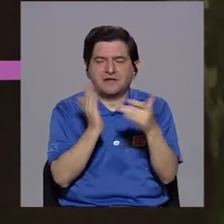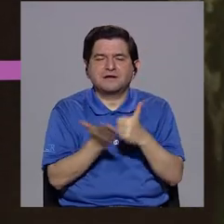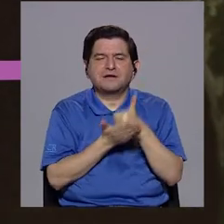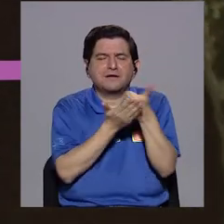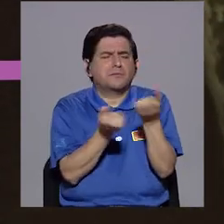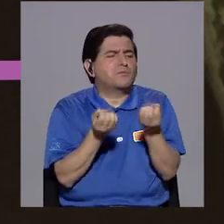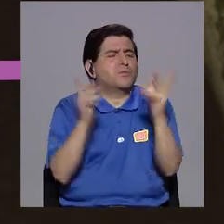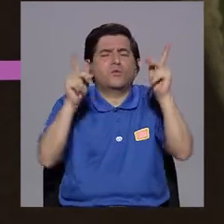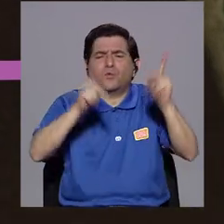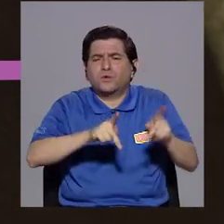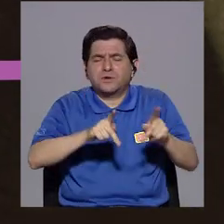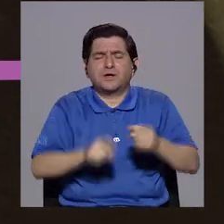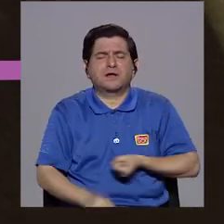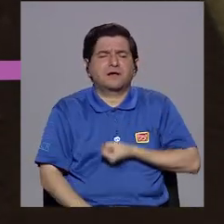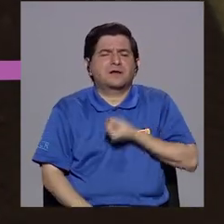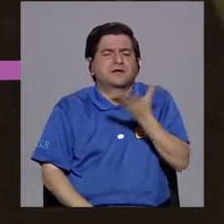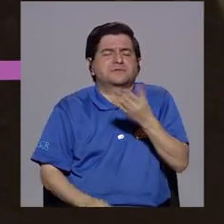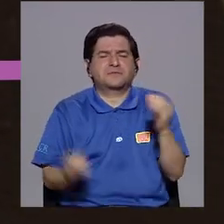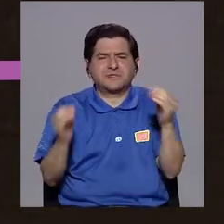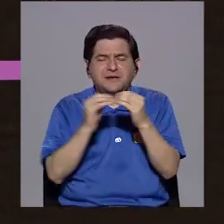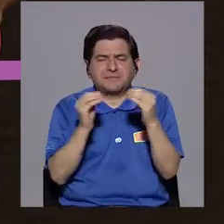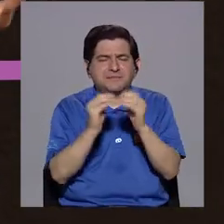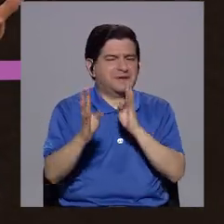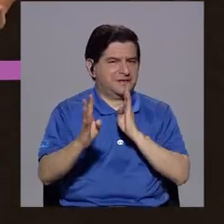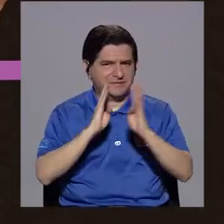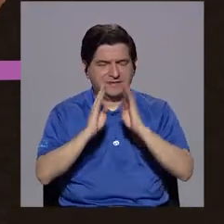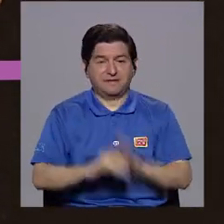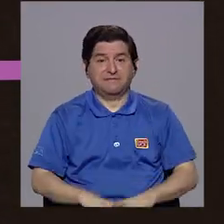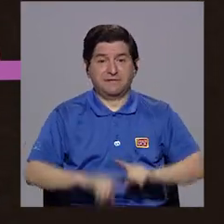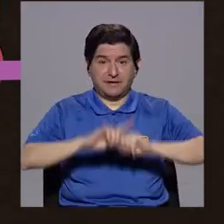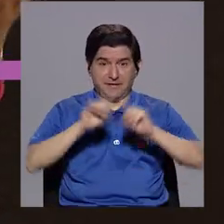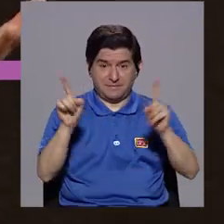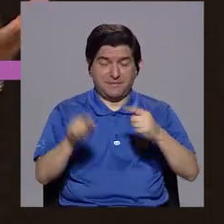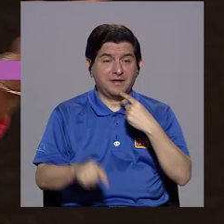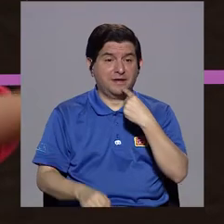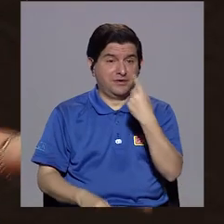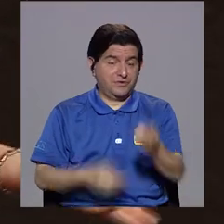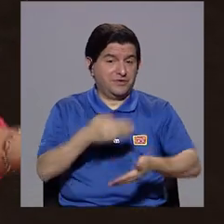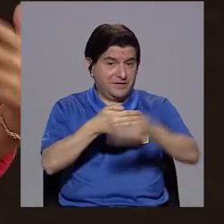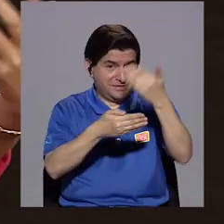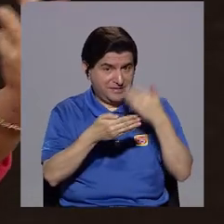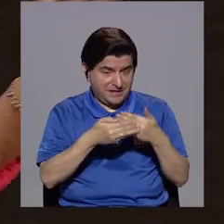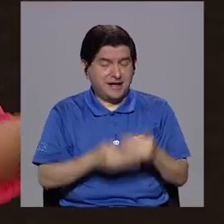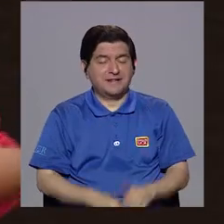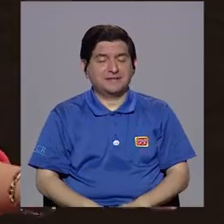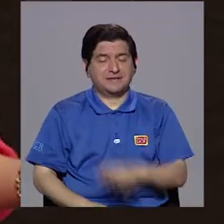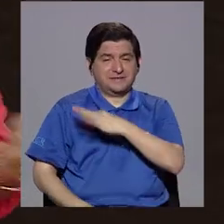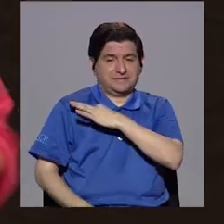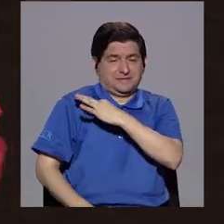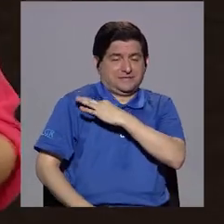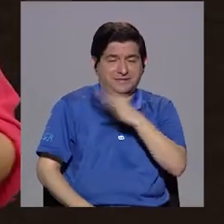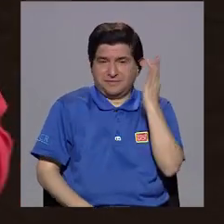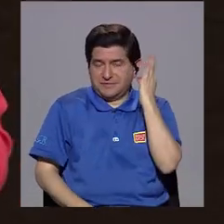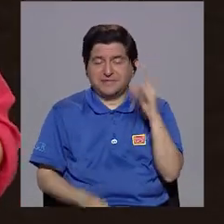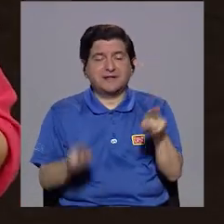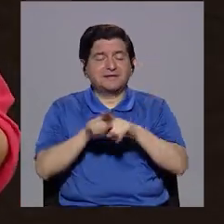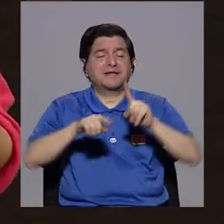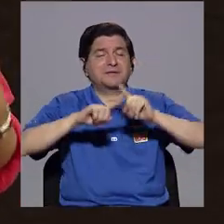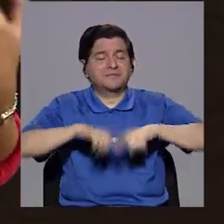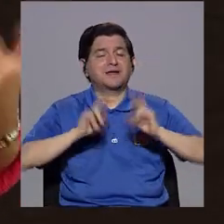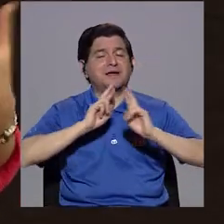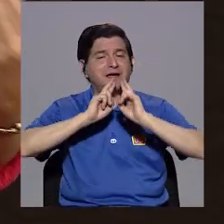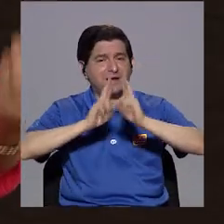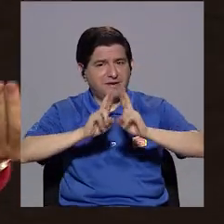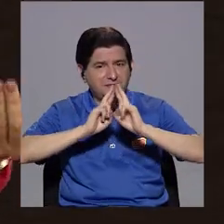una técnica que puede ayudar a muchas personas a expresarse más allá de las palabras. Sin embargo, como nos decía Andrea, nuestra invitada,